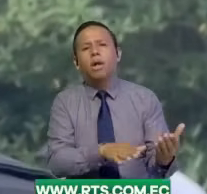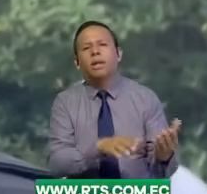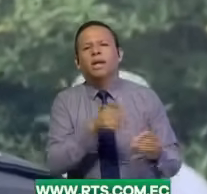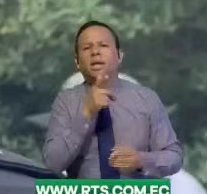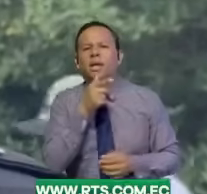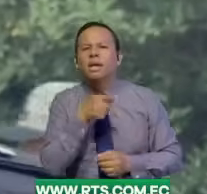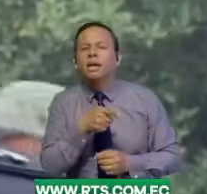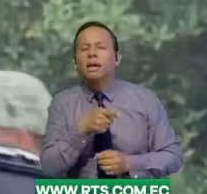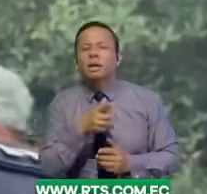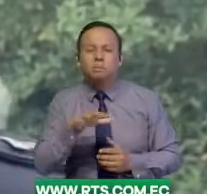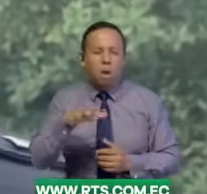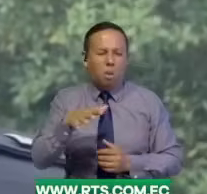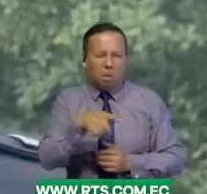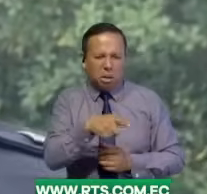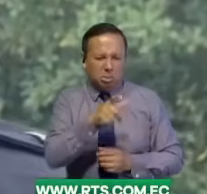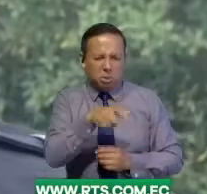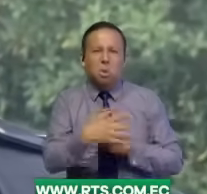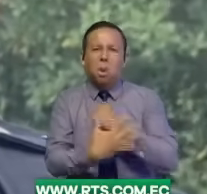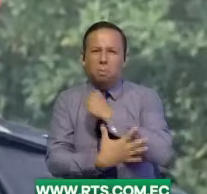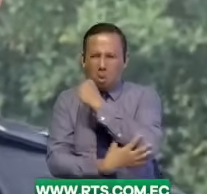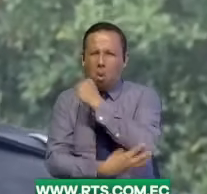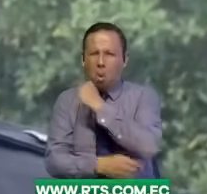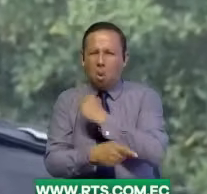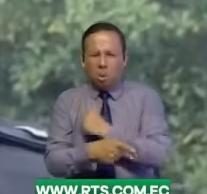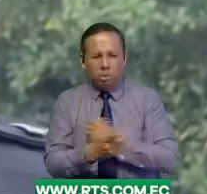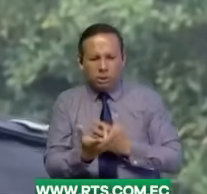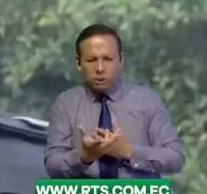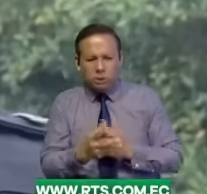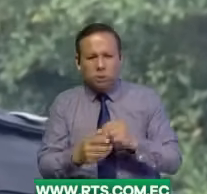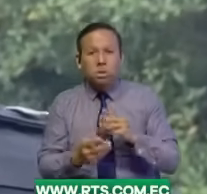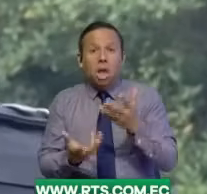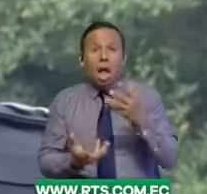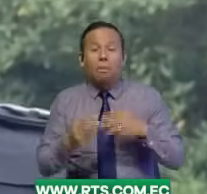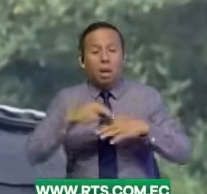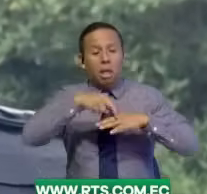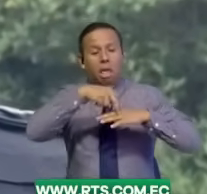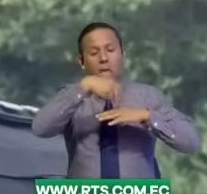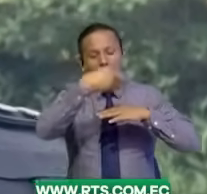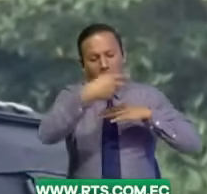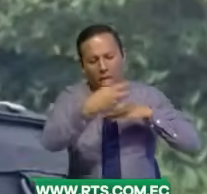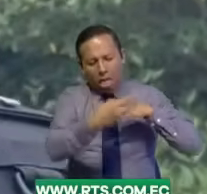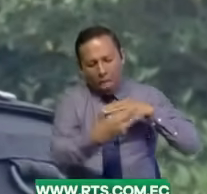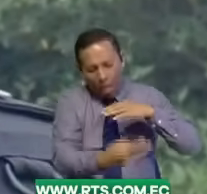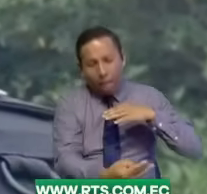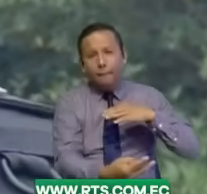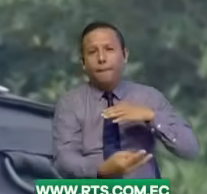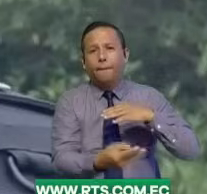un ciudadano en situación de calle había sufrido una caída, no presenta